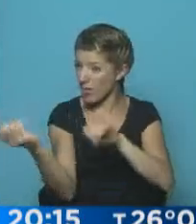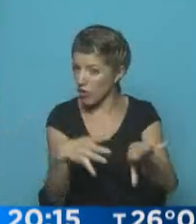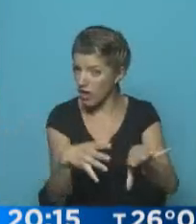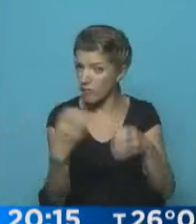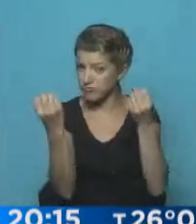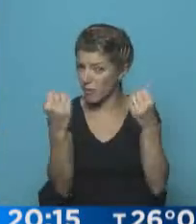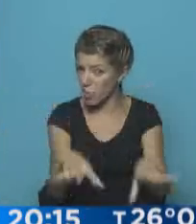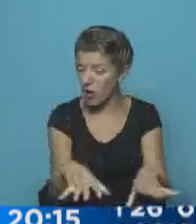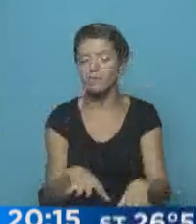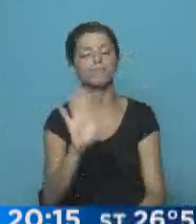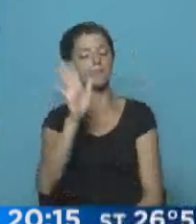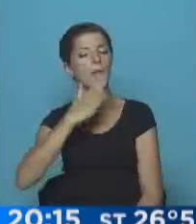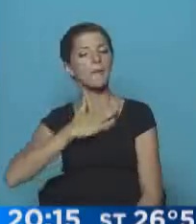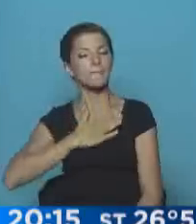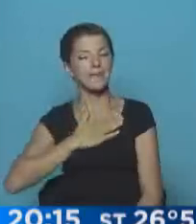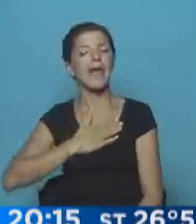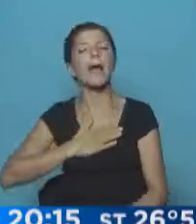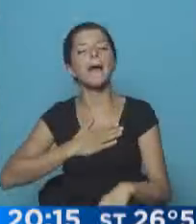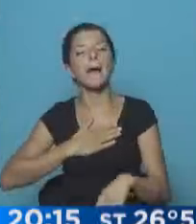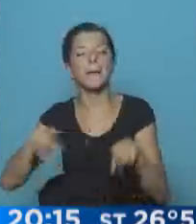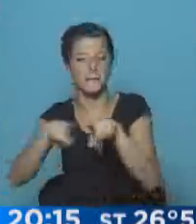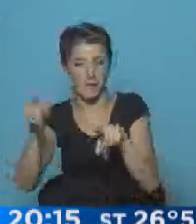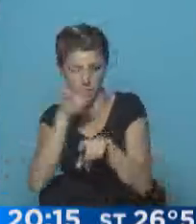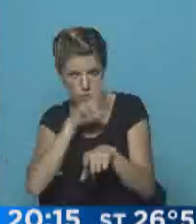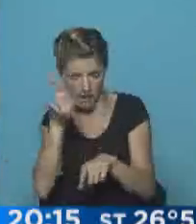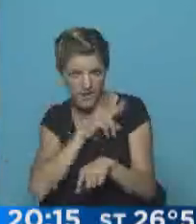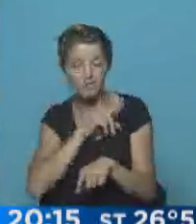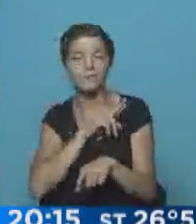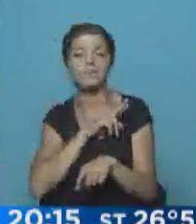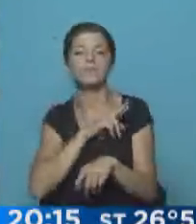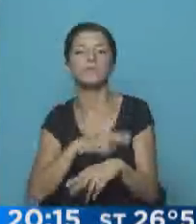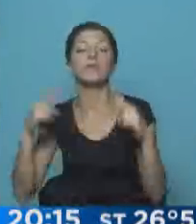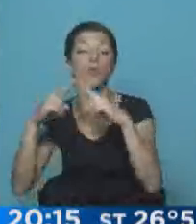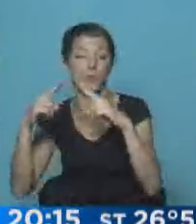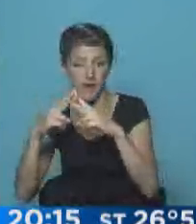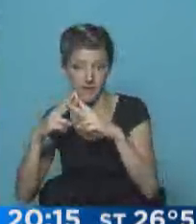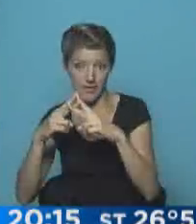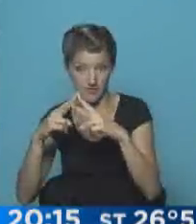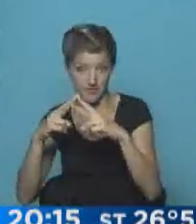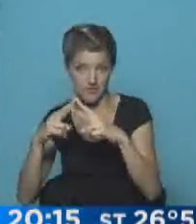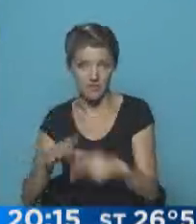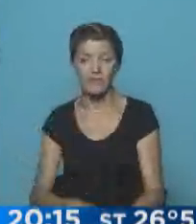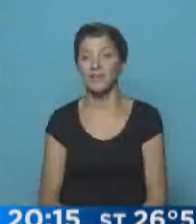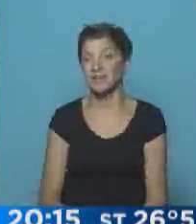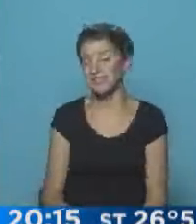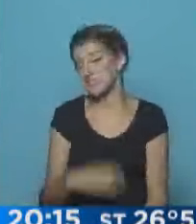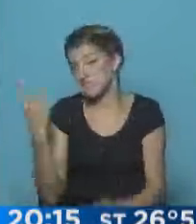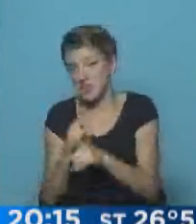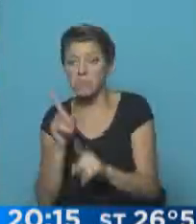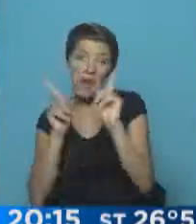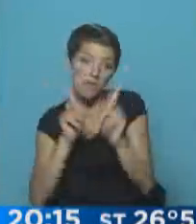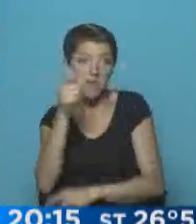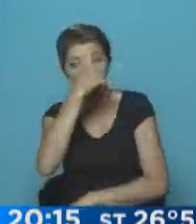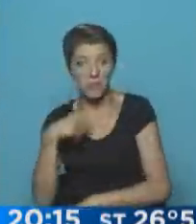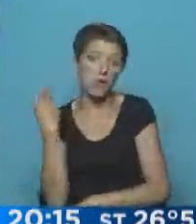porque yo tengo mi cuñada, mi hermana, Aneta, porque trabaja en la granja, es mi hermana. Íbamos siempre, o domingo por medio, o